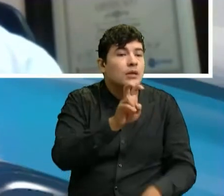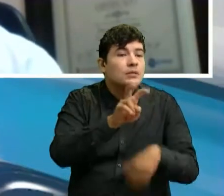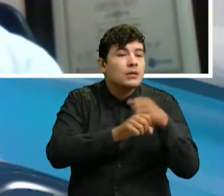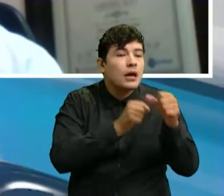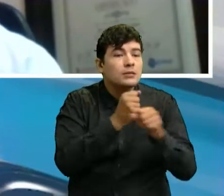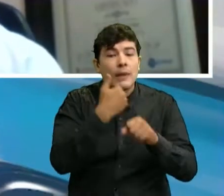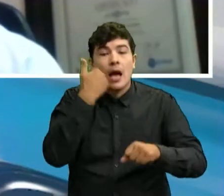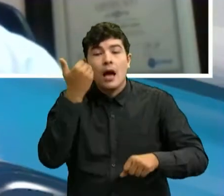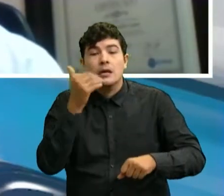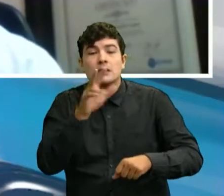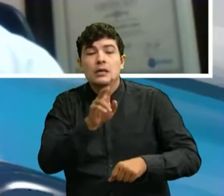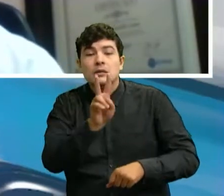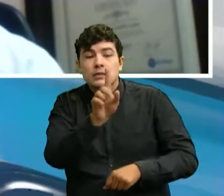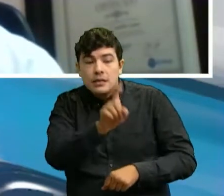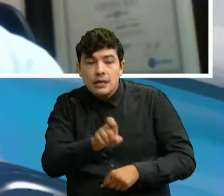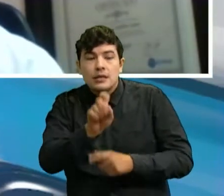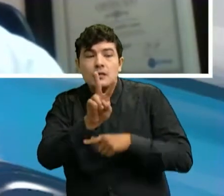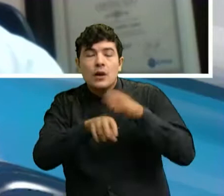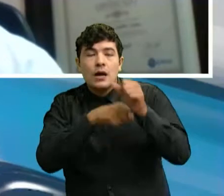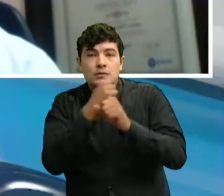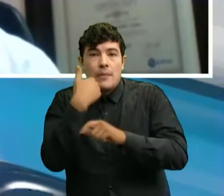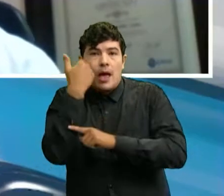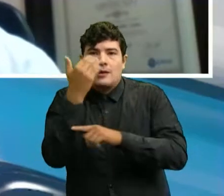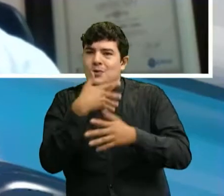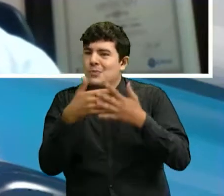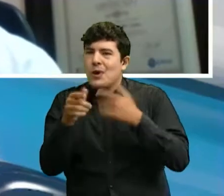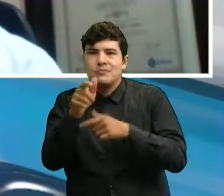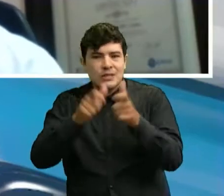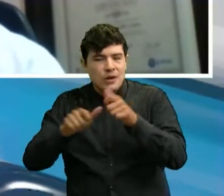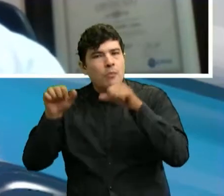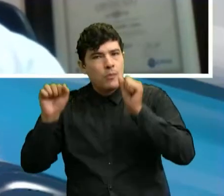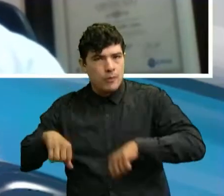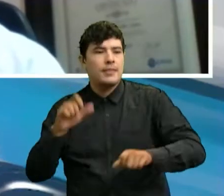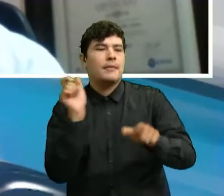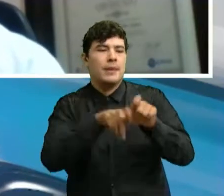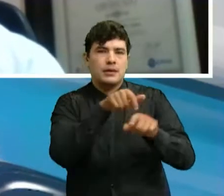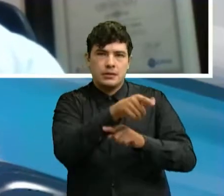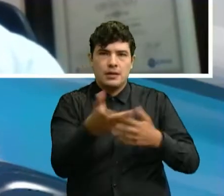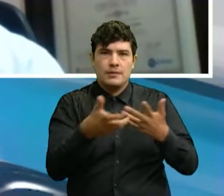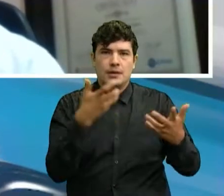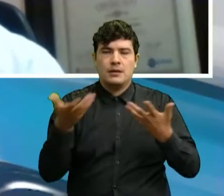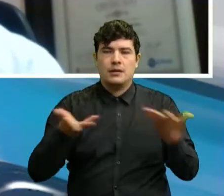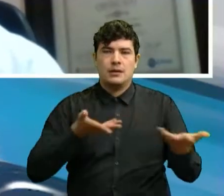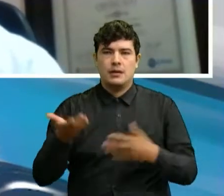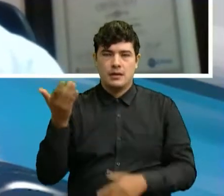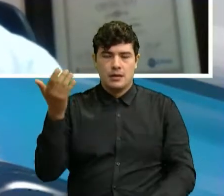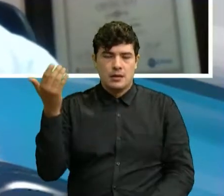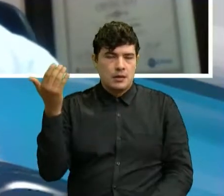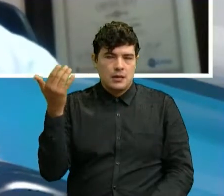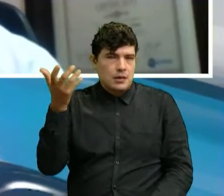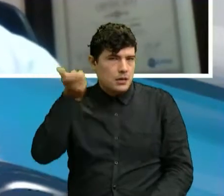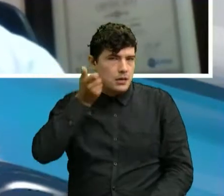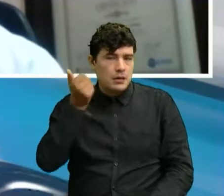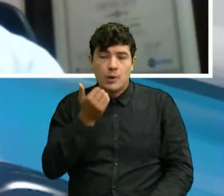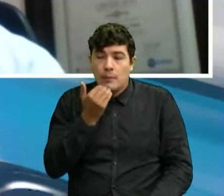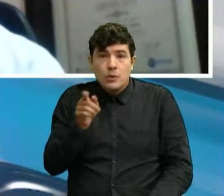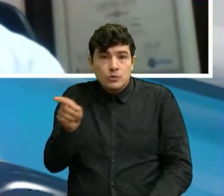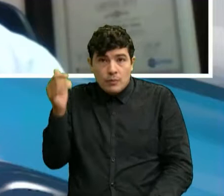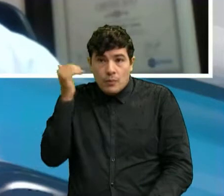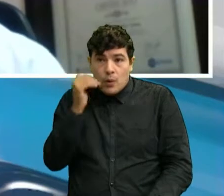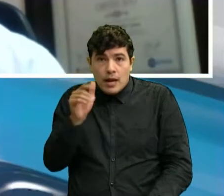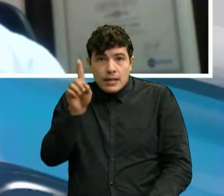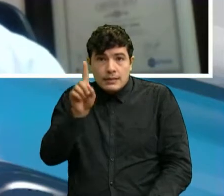vejez. Y ha ido más allá la interpretación de la Sala de Casación Laboral. En el caso de una mujer que, por ejemplo, se afilia a los 60